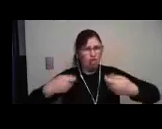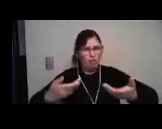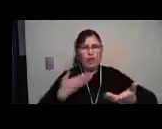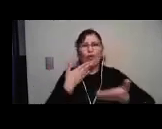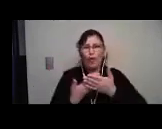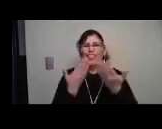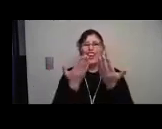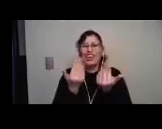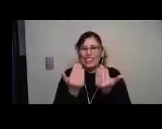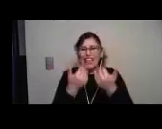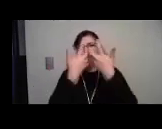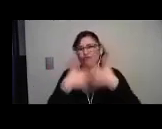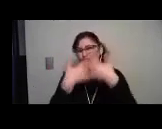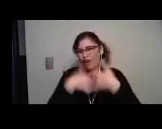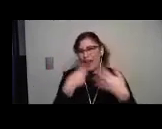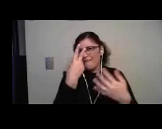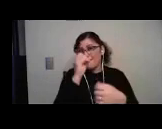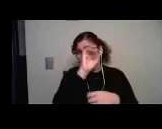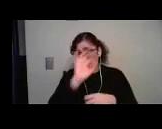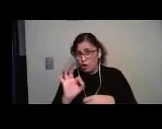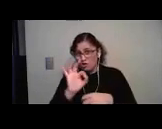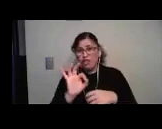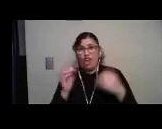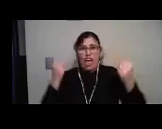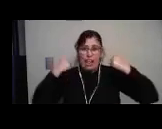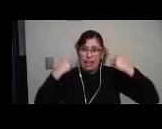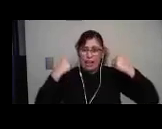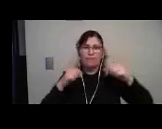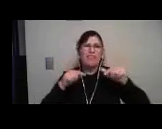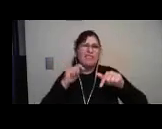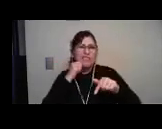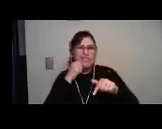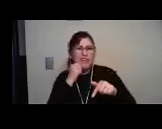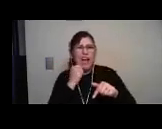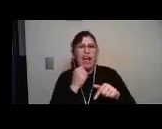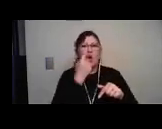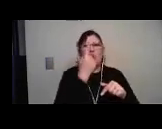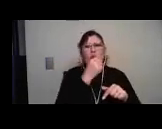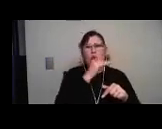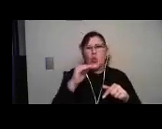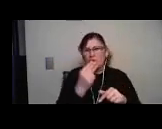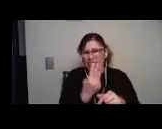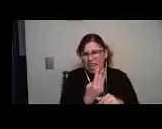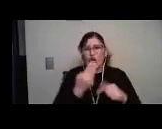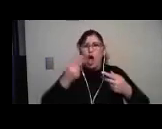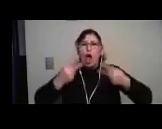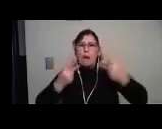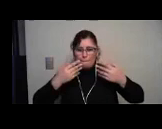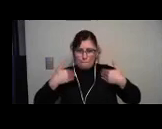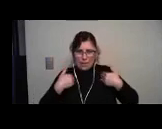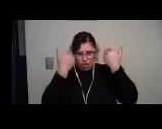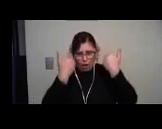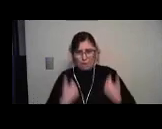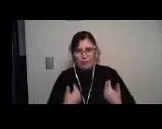funcionalidad, pues, y que tan solo significa en un adulto el 3% del peso corporal, ¿ya? Pero a nivel periférico sí,